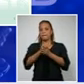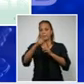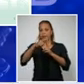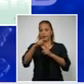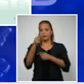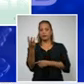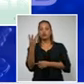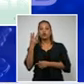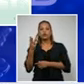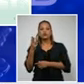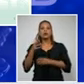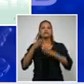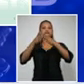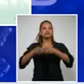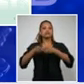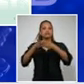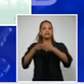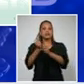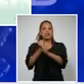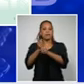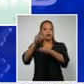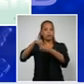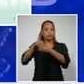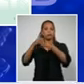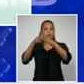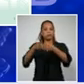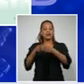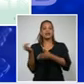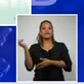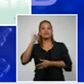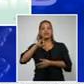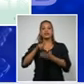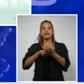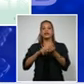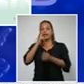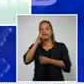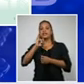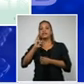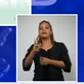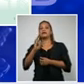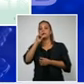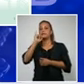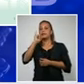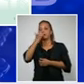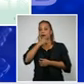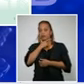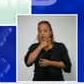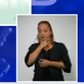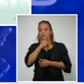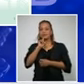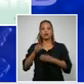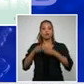buque procedente de Libia que se encuentra en este puerto. Y son